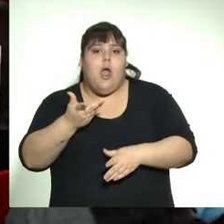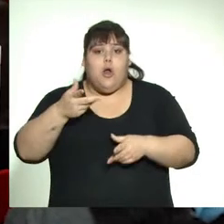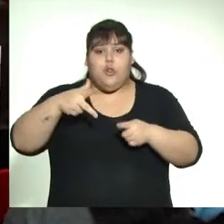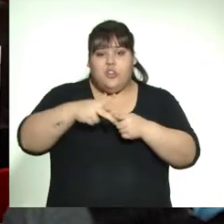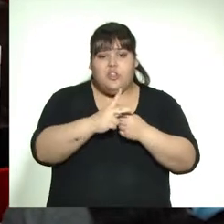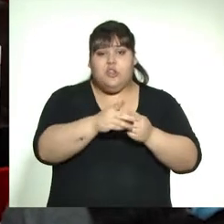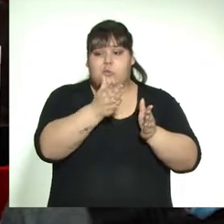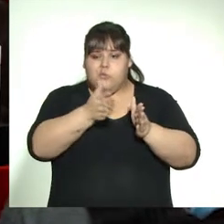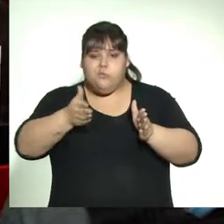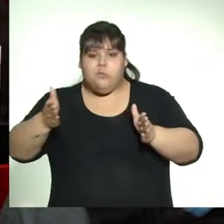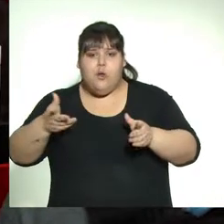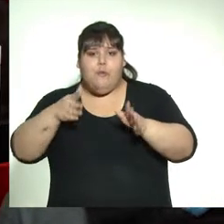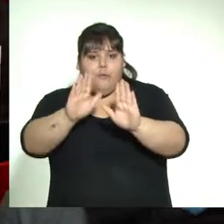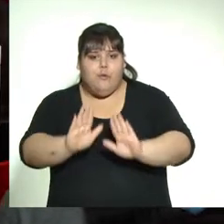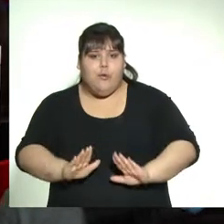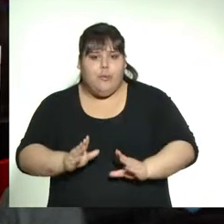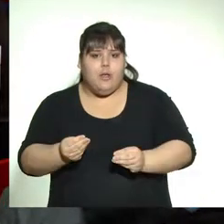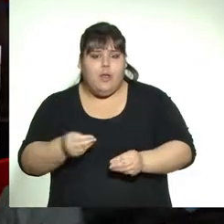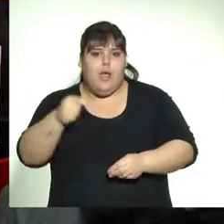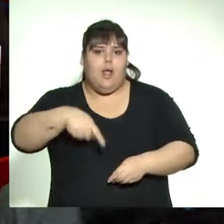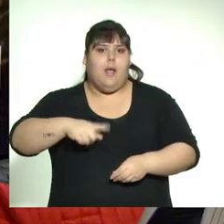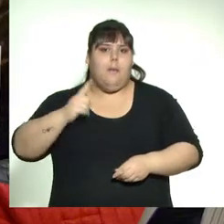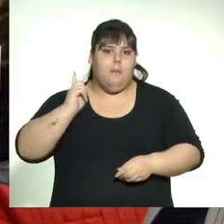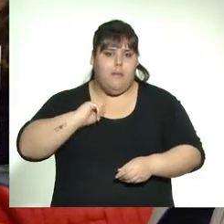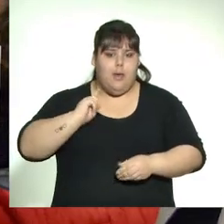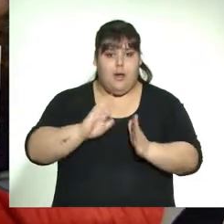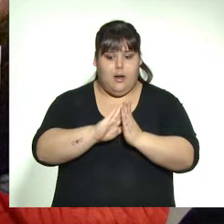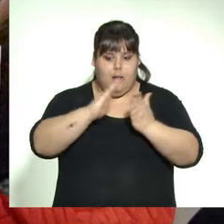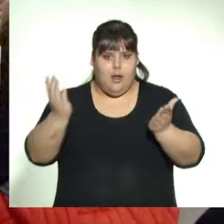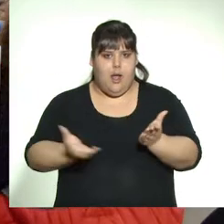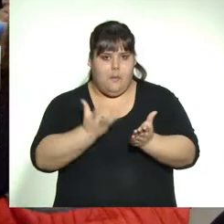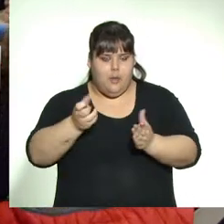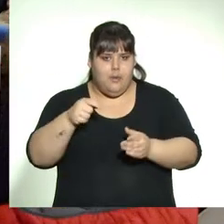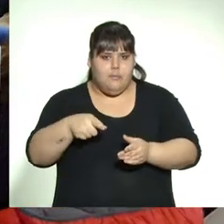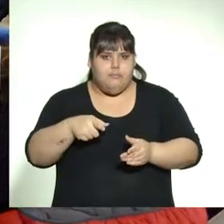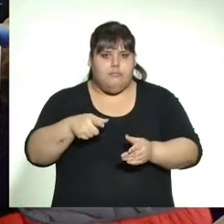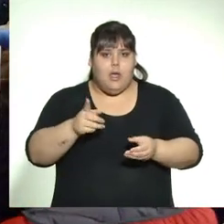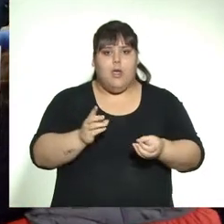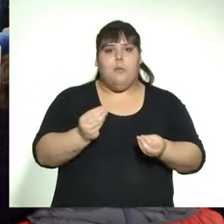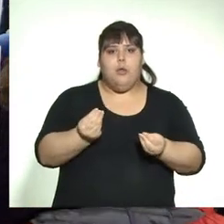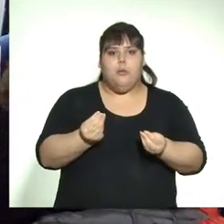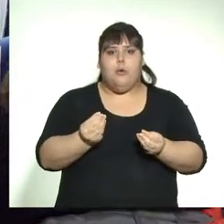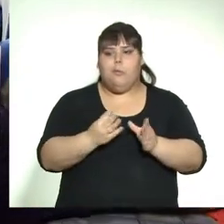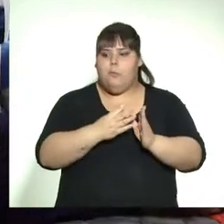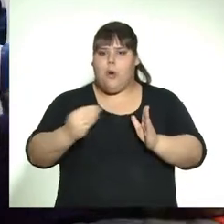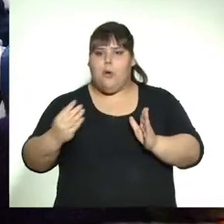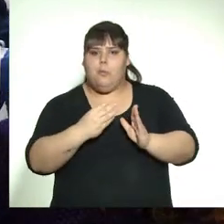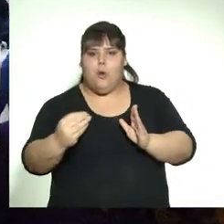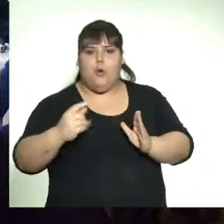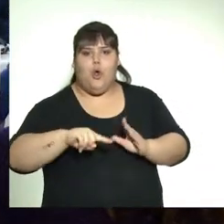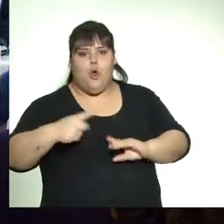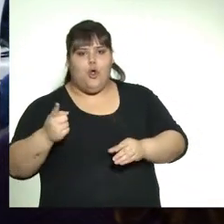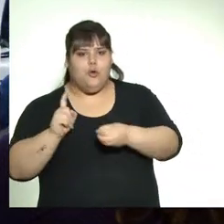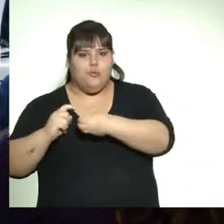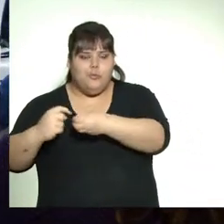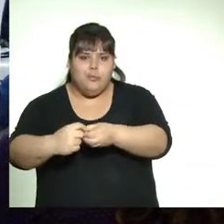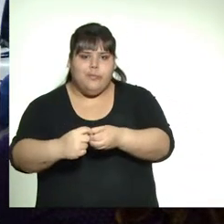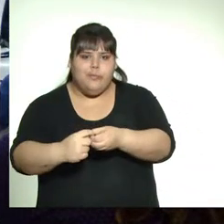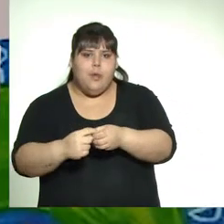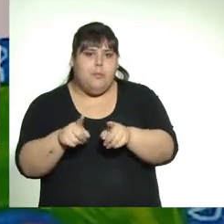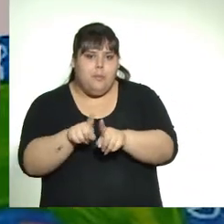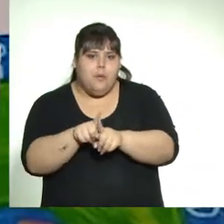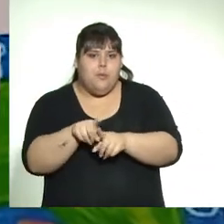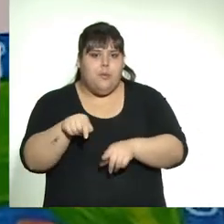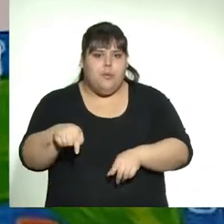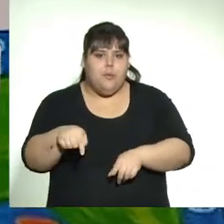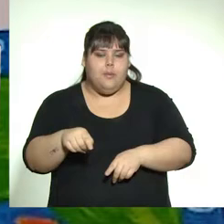una serie de talleres de formación en Alumer Paraná. Y desde esta seccional pudimos replicar los talleres en algunas filiales de